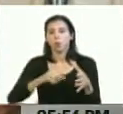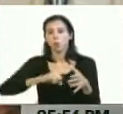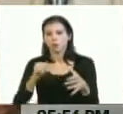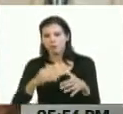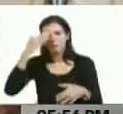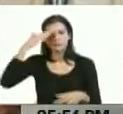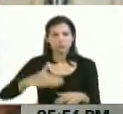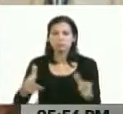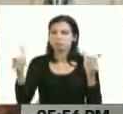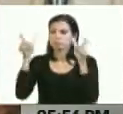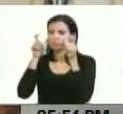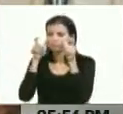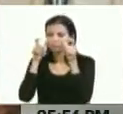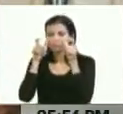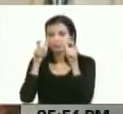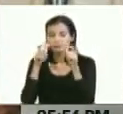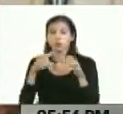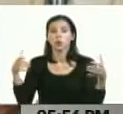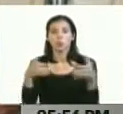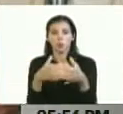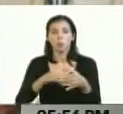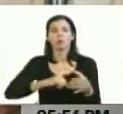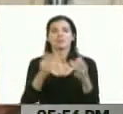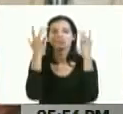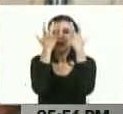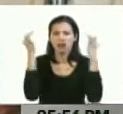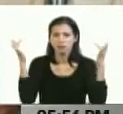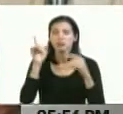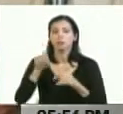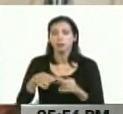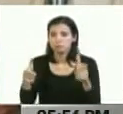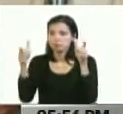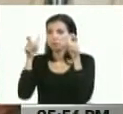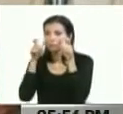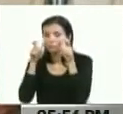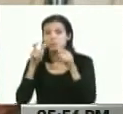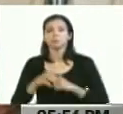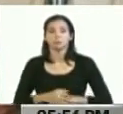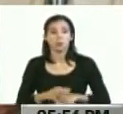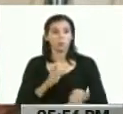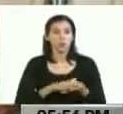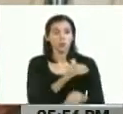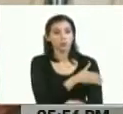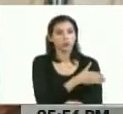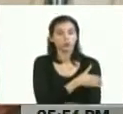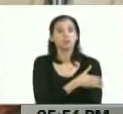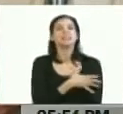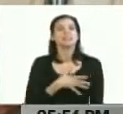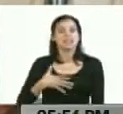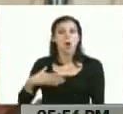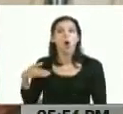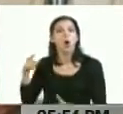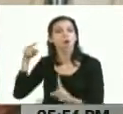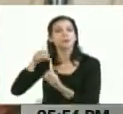trabajando, los organismos de inteligencia, porque realmente ellos están montados en ese objetivo.